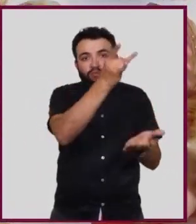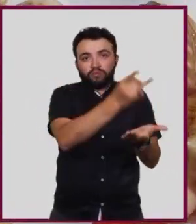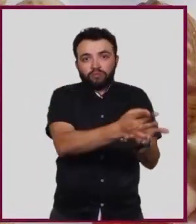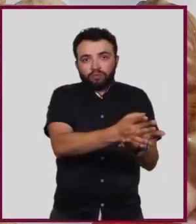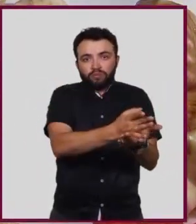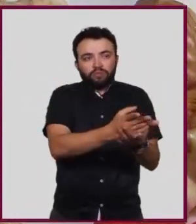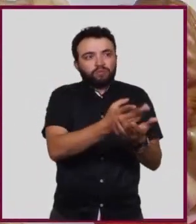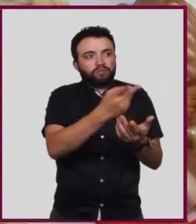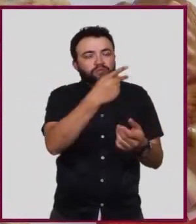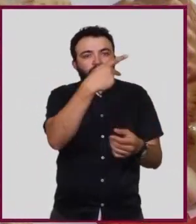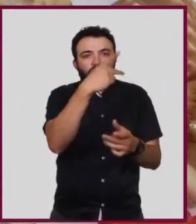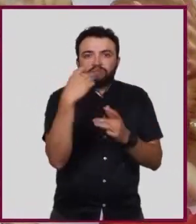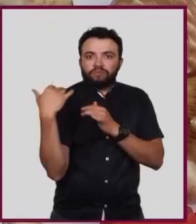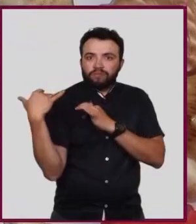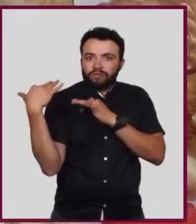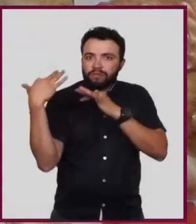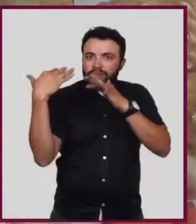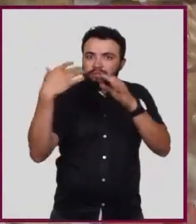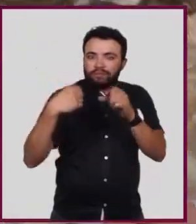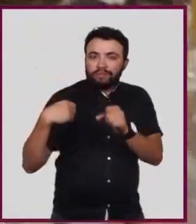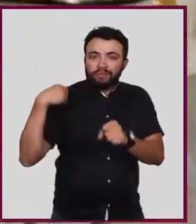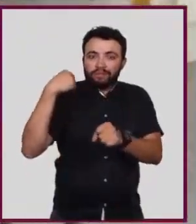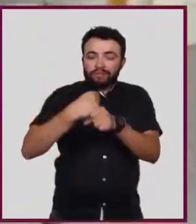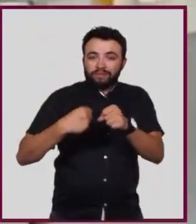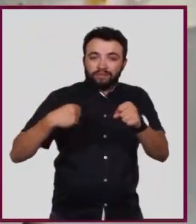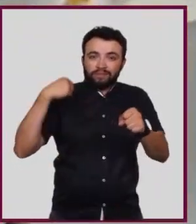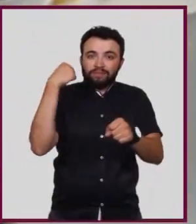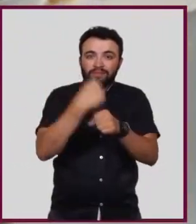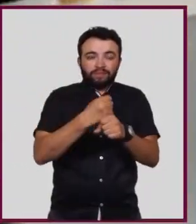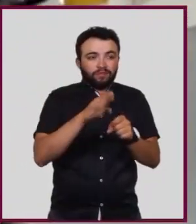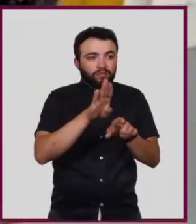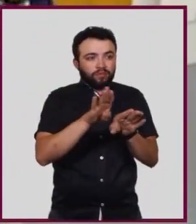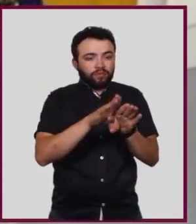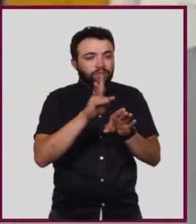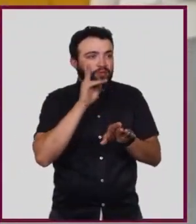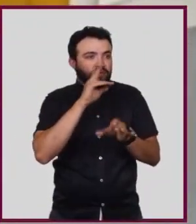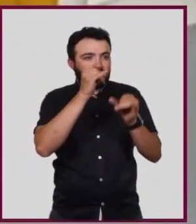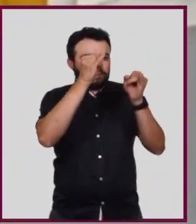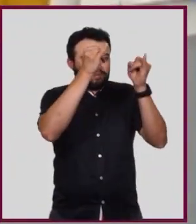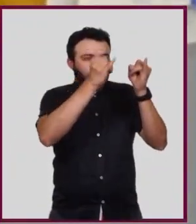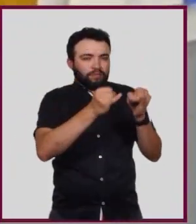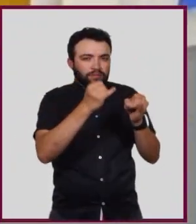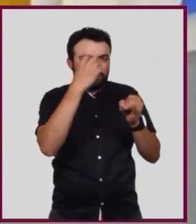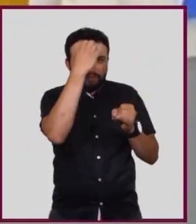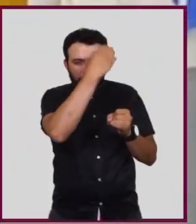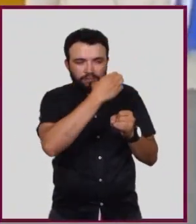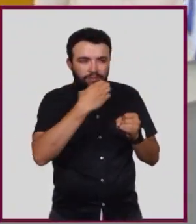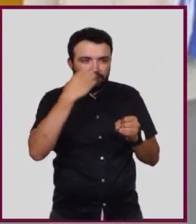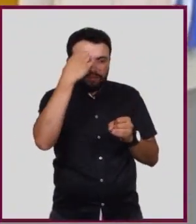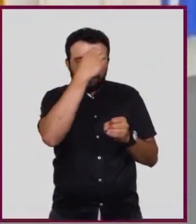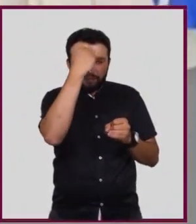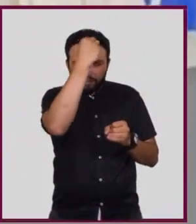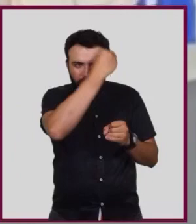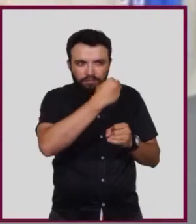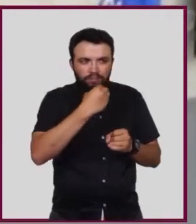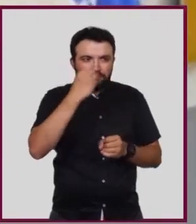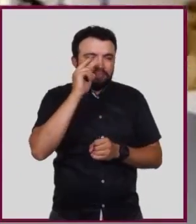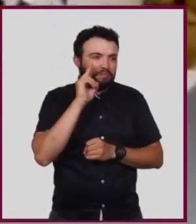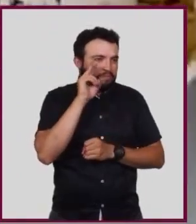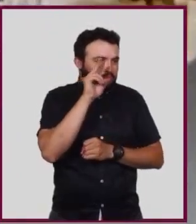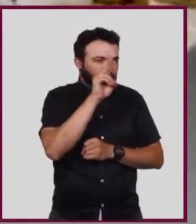ha sido su existencia, y analizándola, observándola, llevándola a